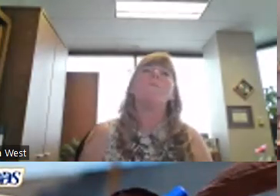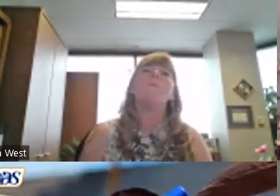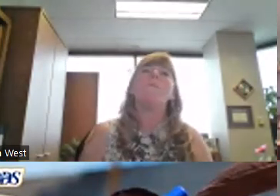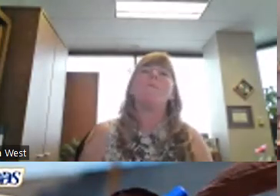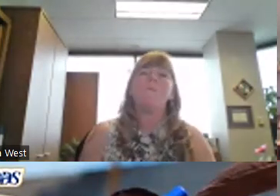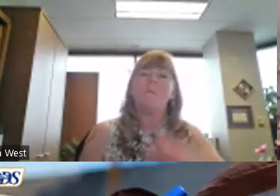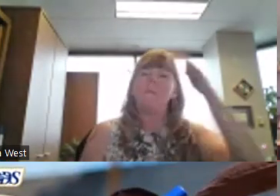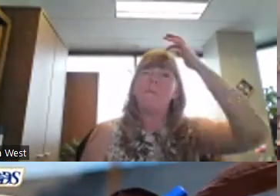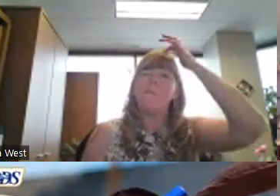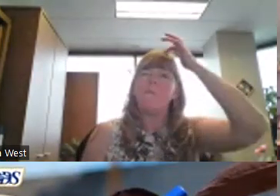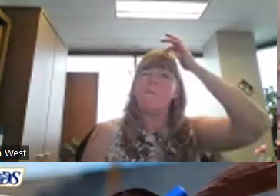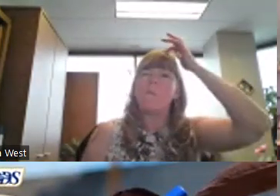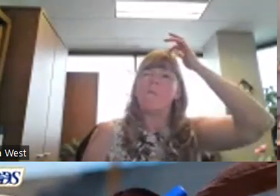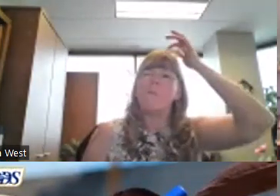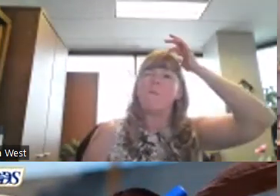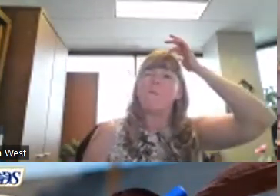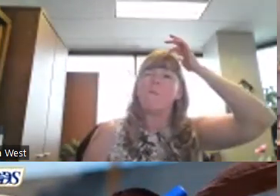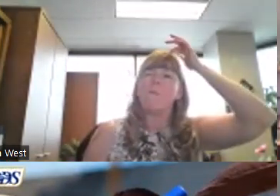provide that.